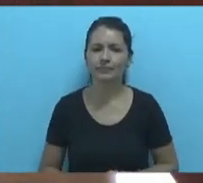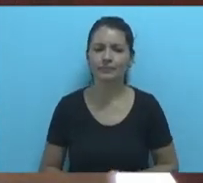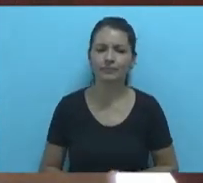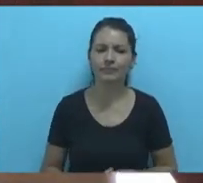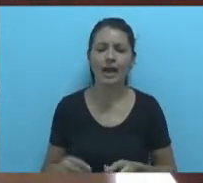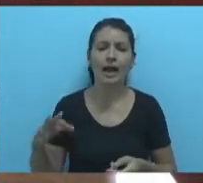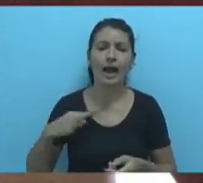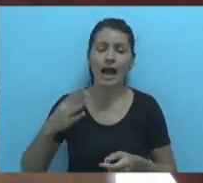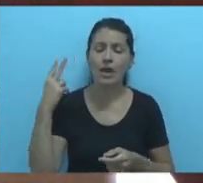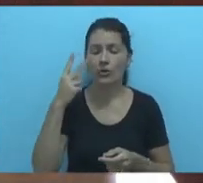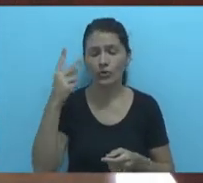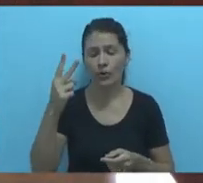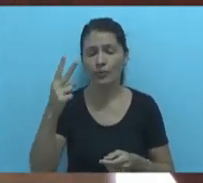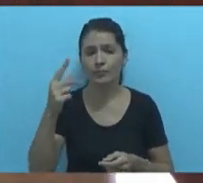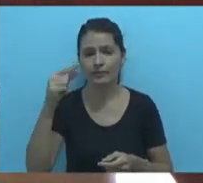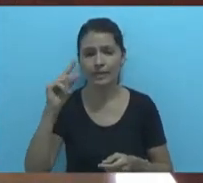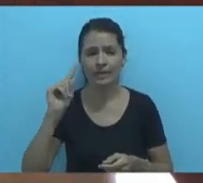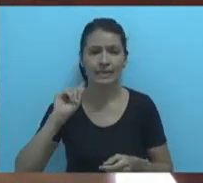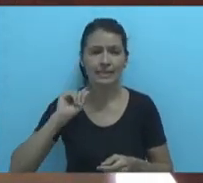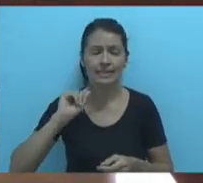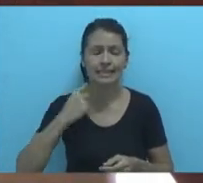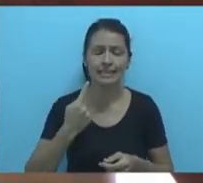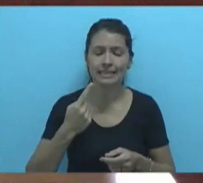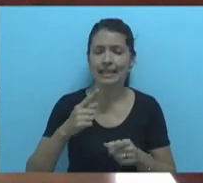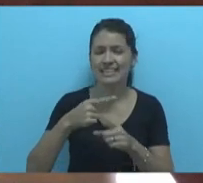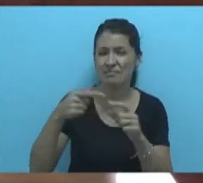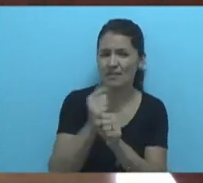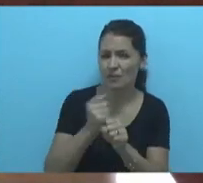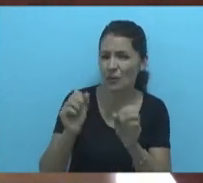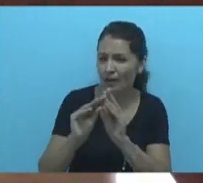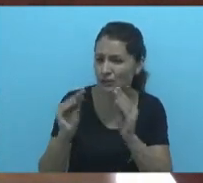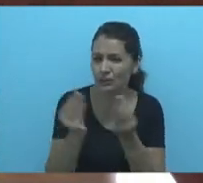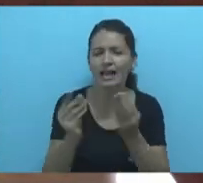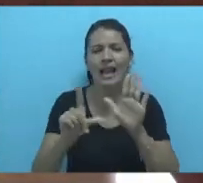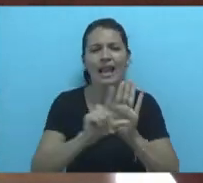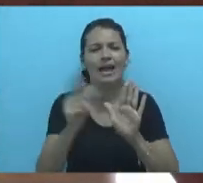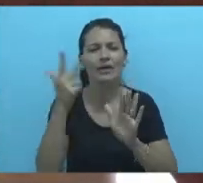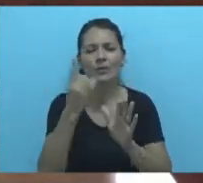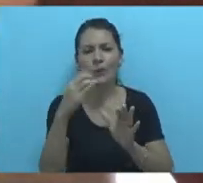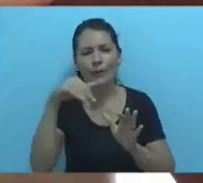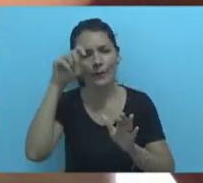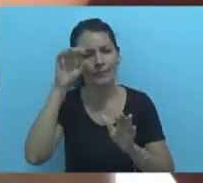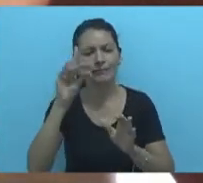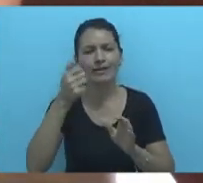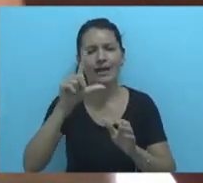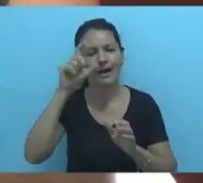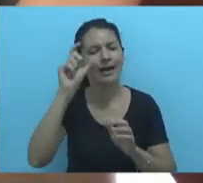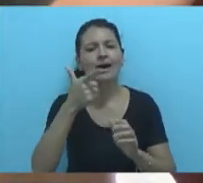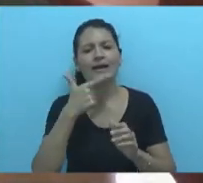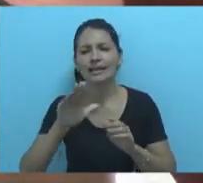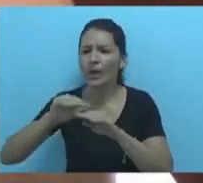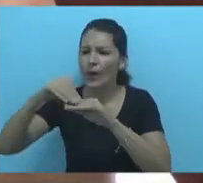en el Congreso Nacional de esta ley, una ley de humedales, autoría también de mi compañero Rubén Justiniani, una ley que después tomó